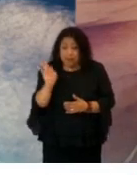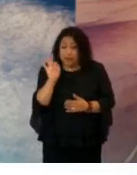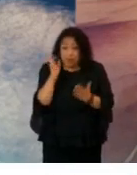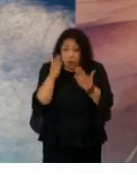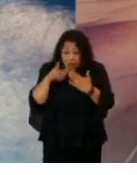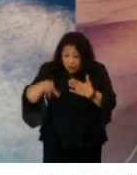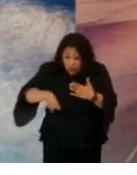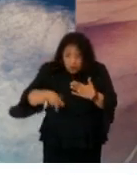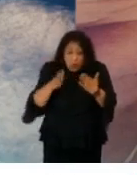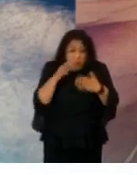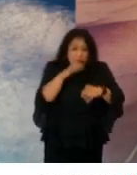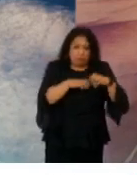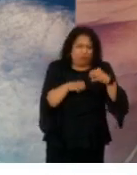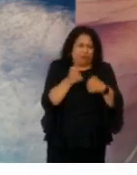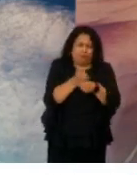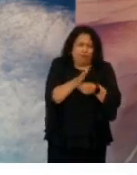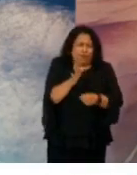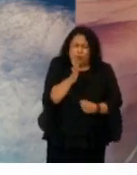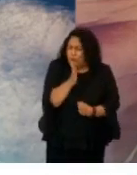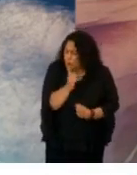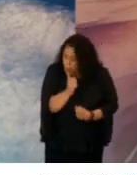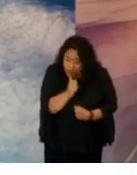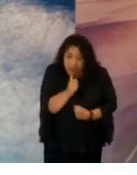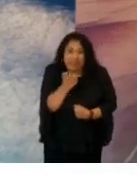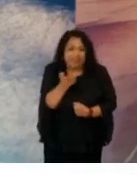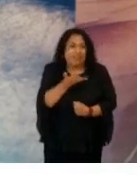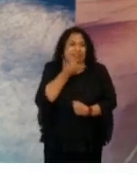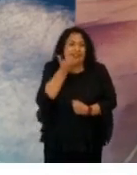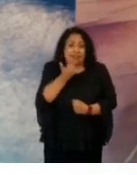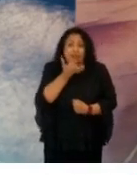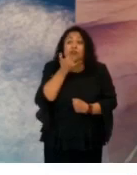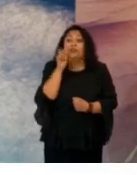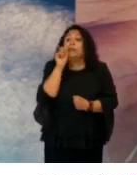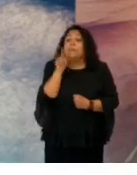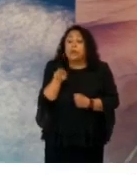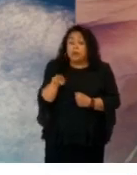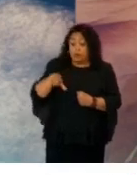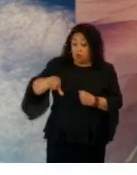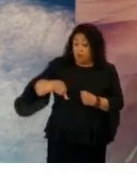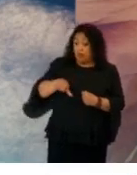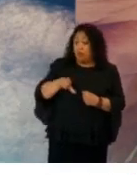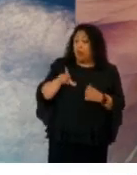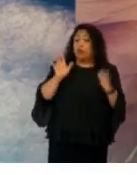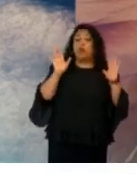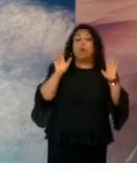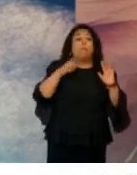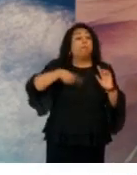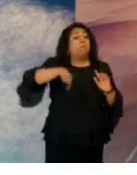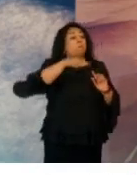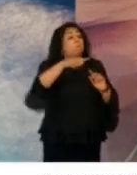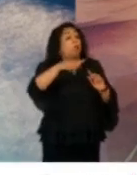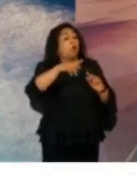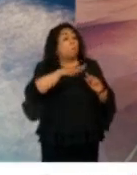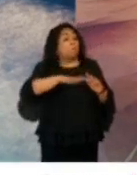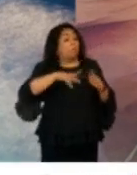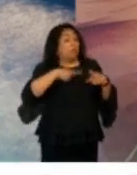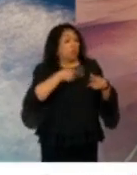sin empresa. Y tampoco es posible hacer Estado, como algunos creen, sin ciudadanos.